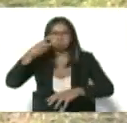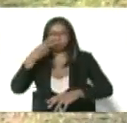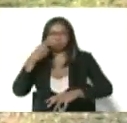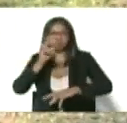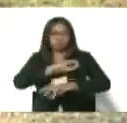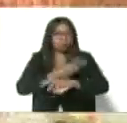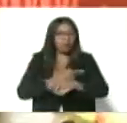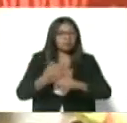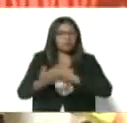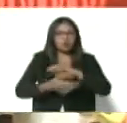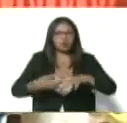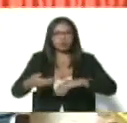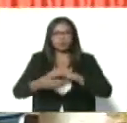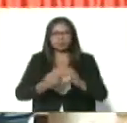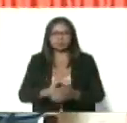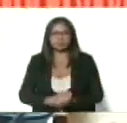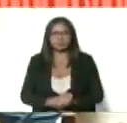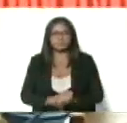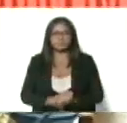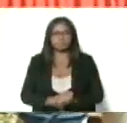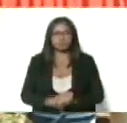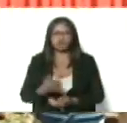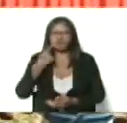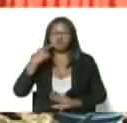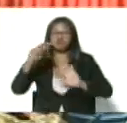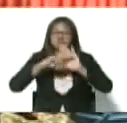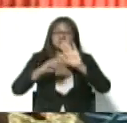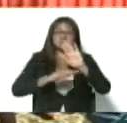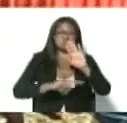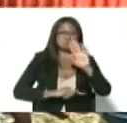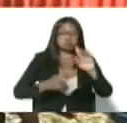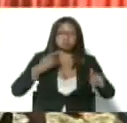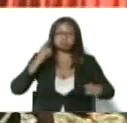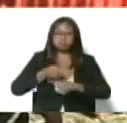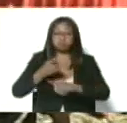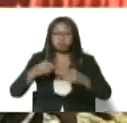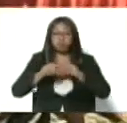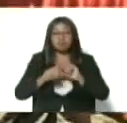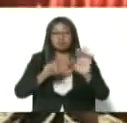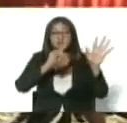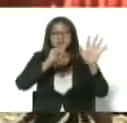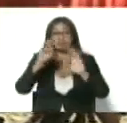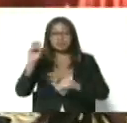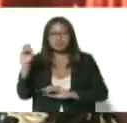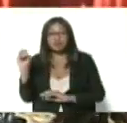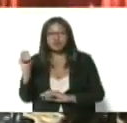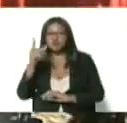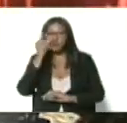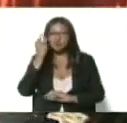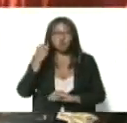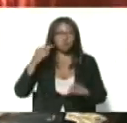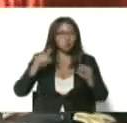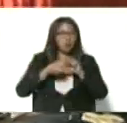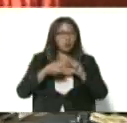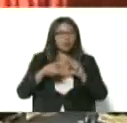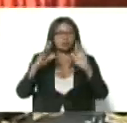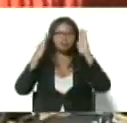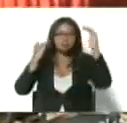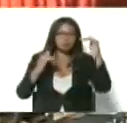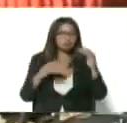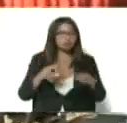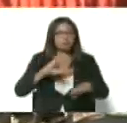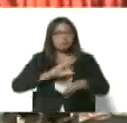muy serio y bien reciben instrucciones suya esos casi 600 muchachos pero tanto si viendo la atención